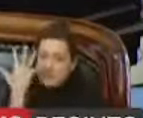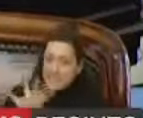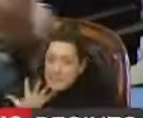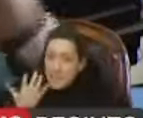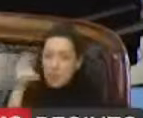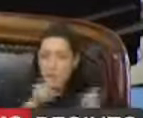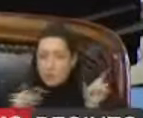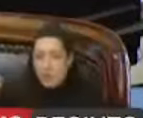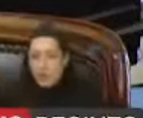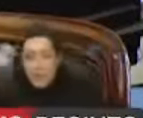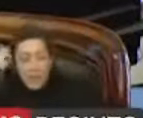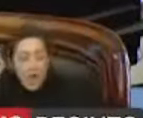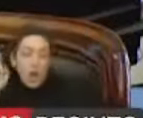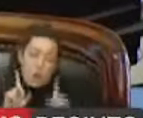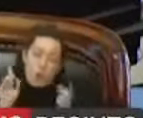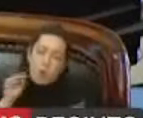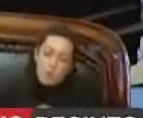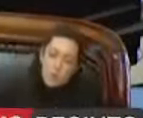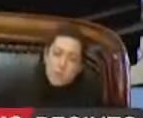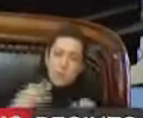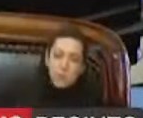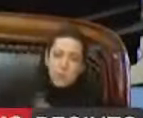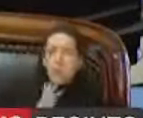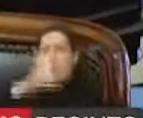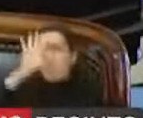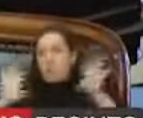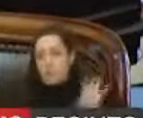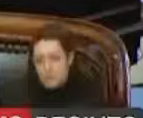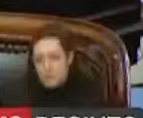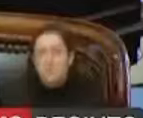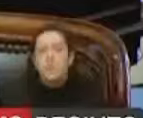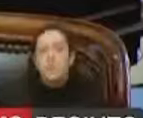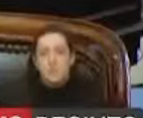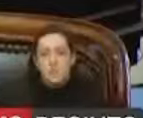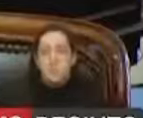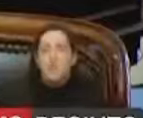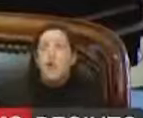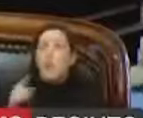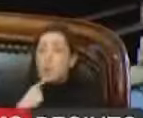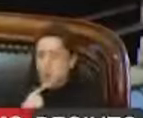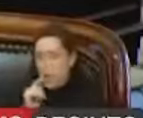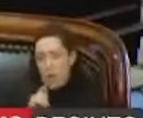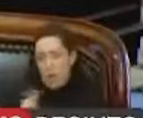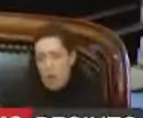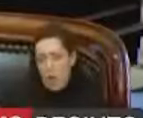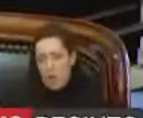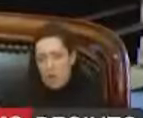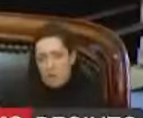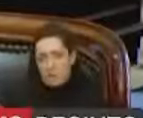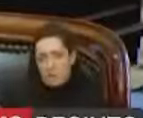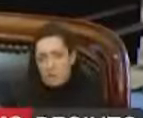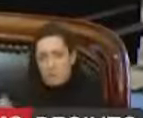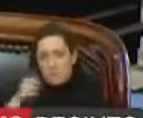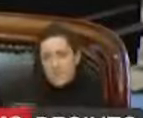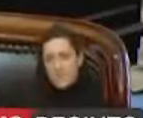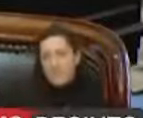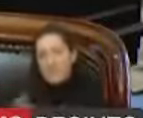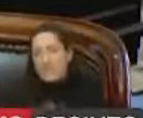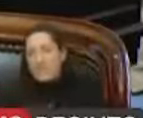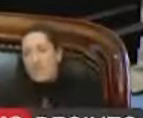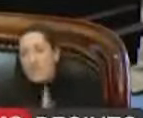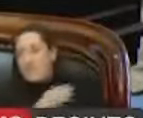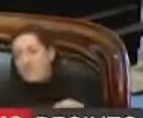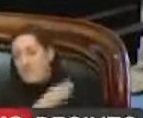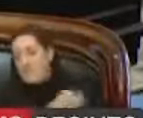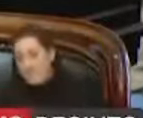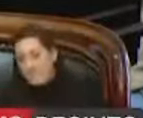de cara al Congreso, ¿no? Mirando al Congreso de la Nación. Sí, somos jubilados. Muy cerca de... Ya están por votar. ¿Cómo? Ya